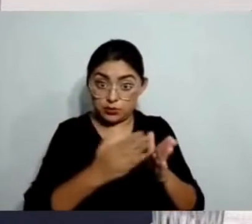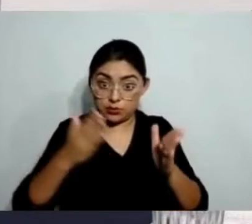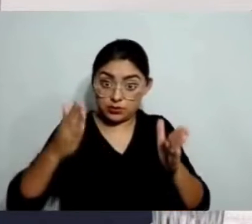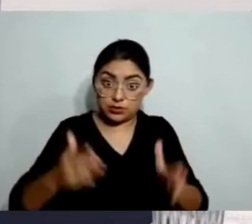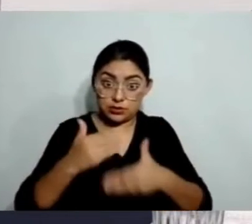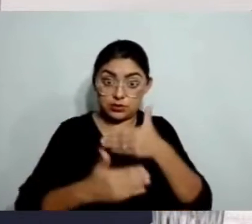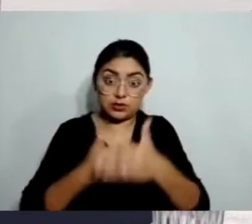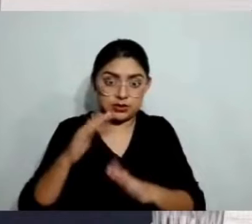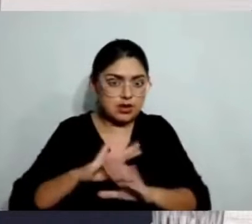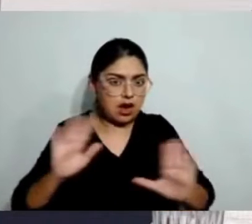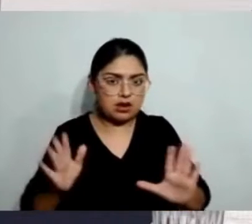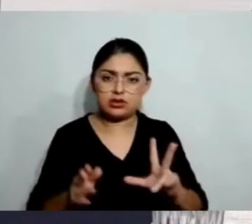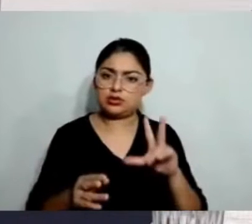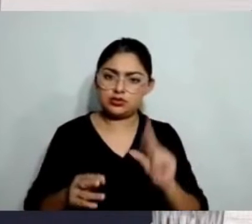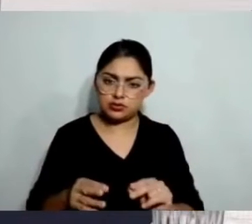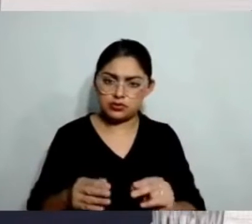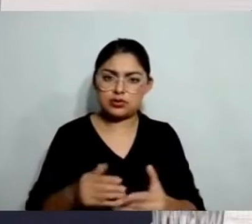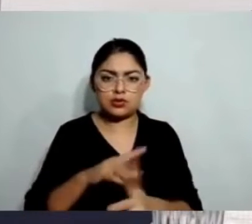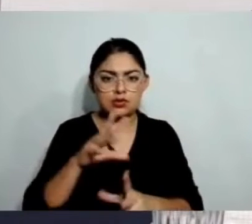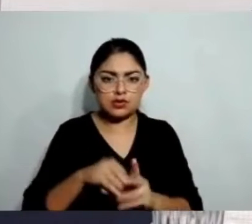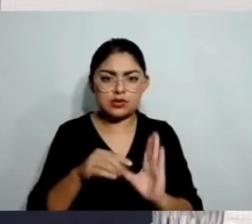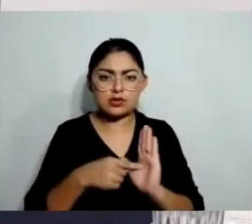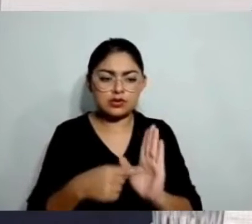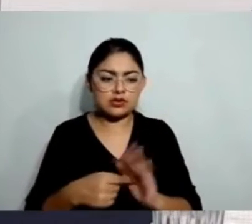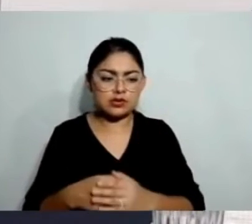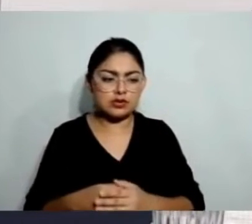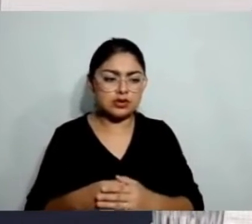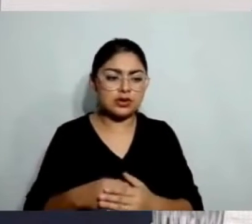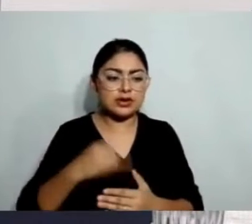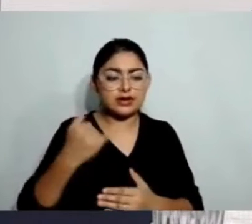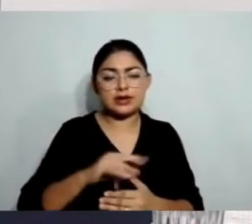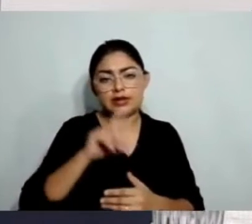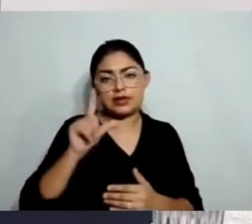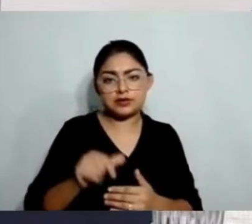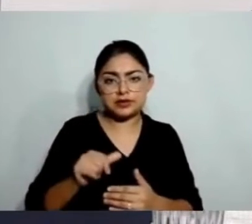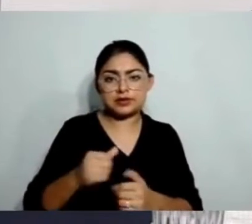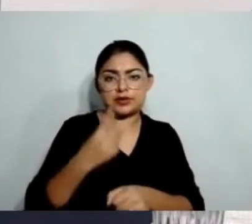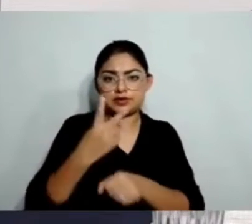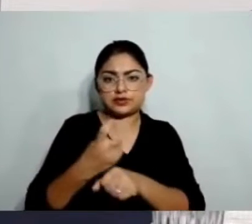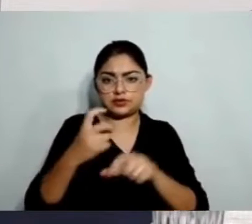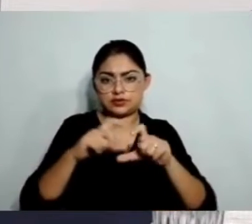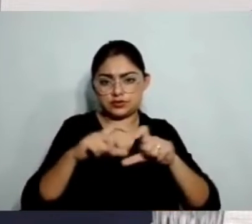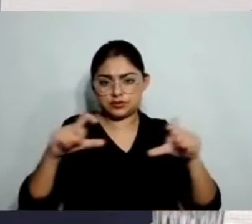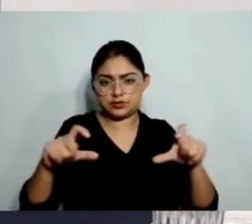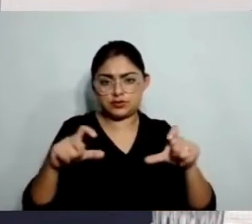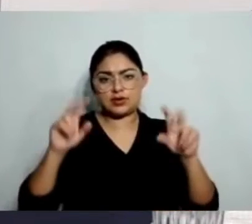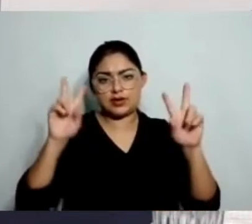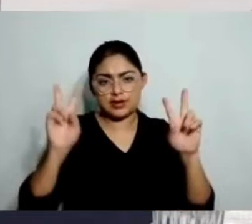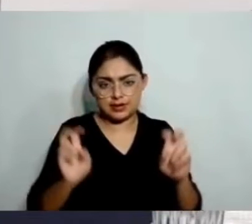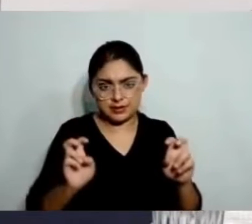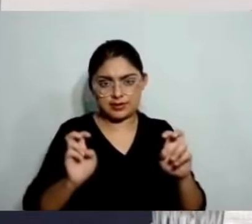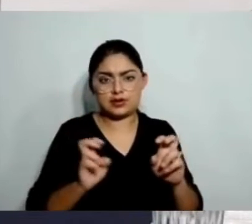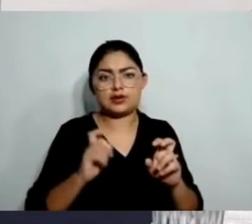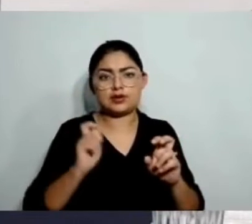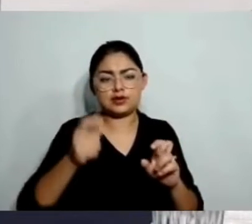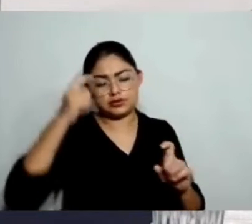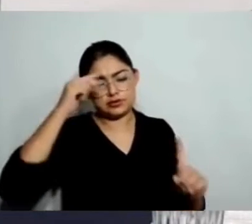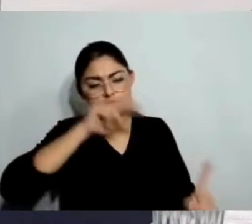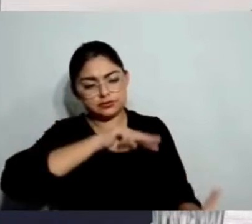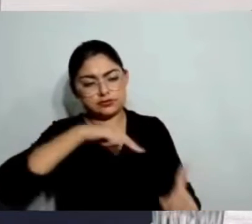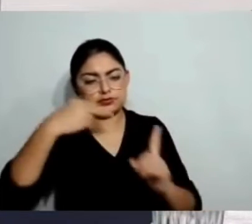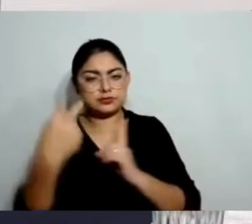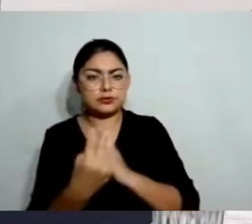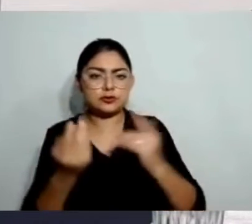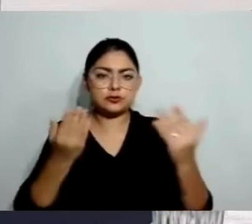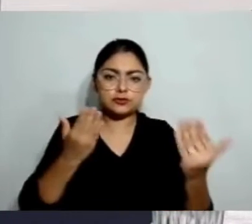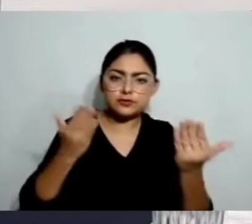último paso a hablar del segundo apartado que es el de enfoques diferenciados Porque si uno piensa